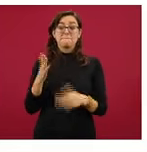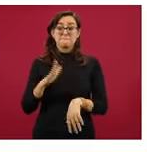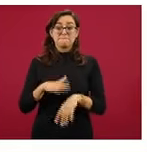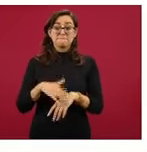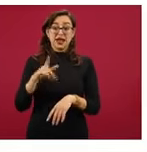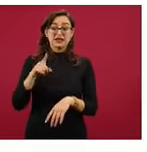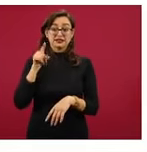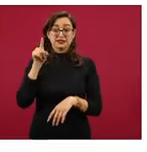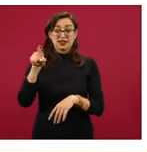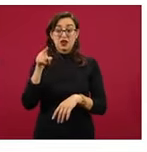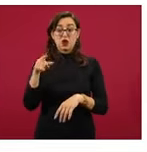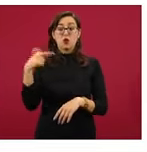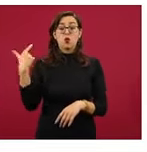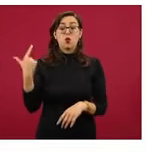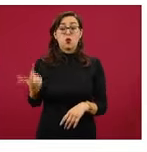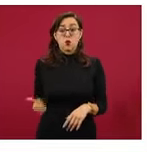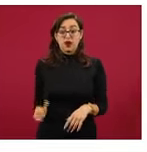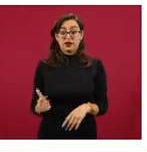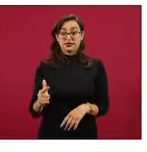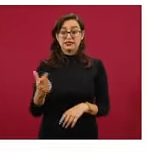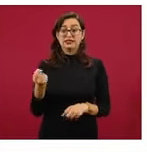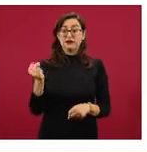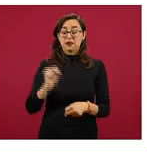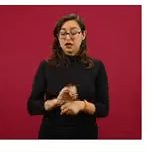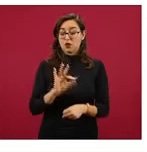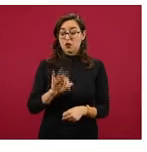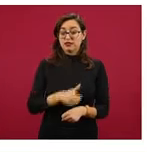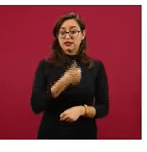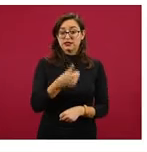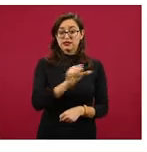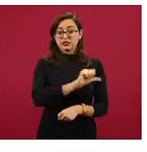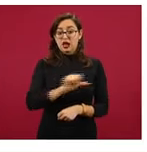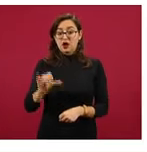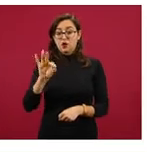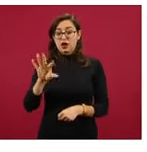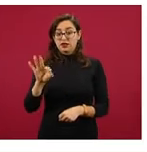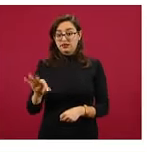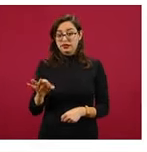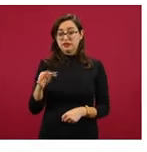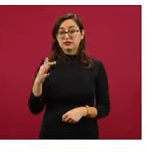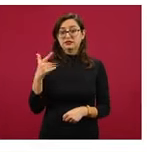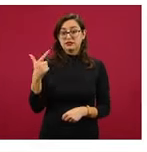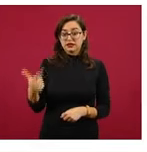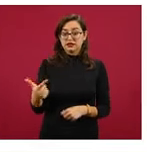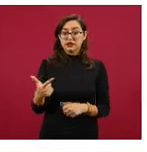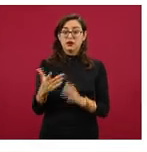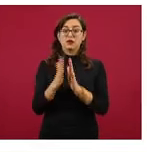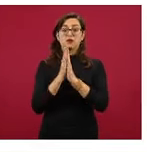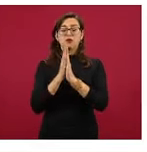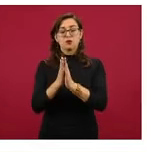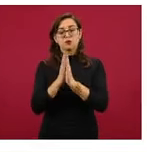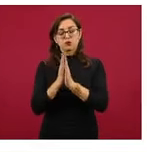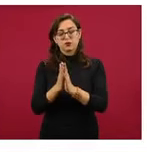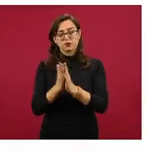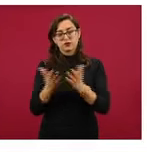en el estado de Guanajuato de la semana 46 a la semana 47. Por favor, no le hagan caso a